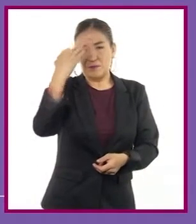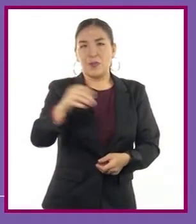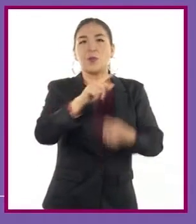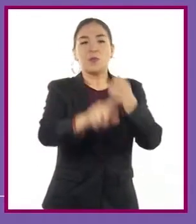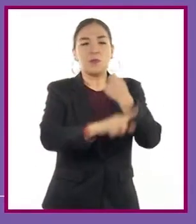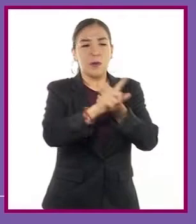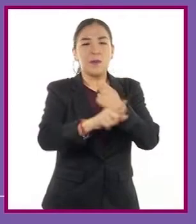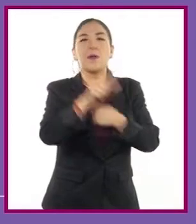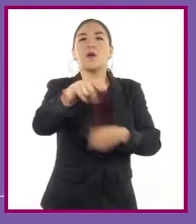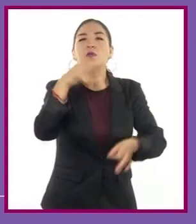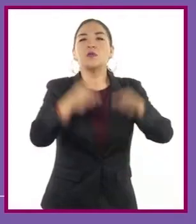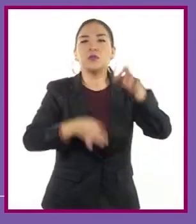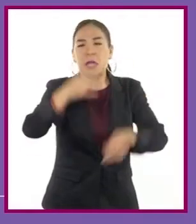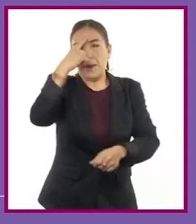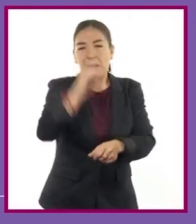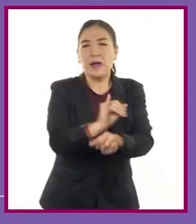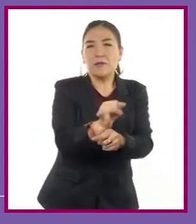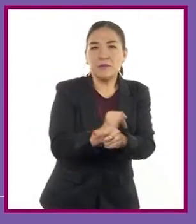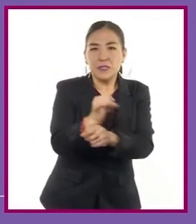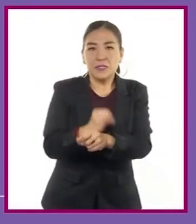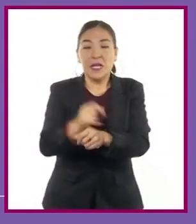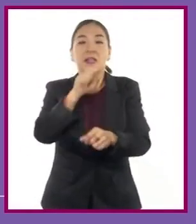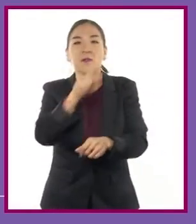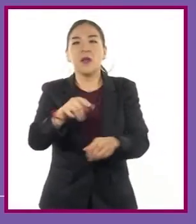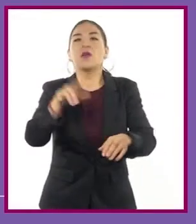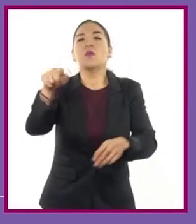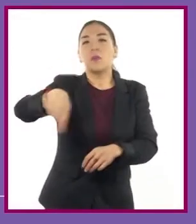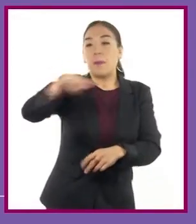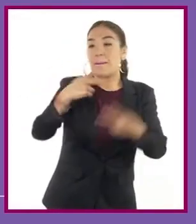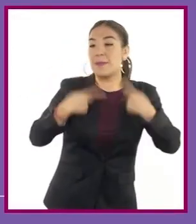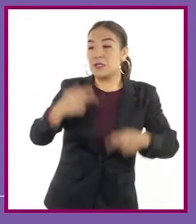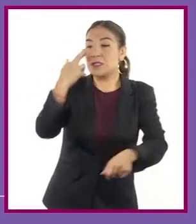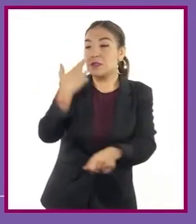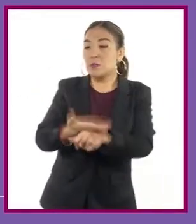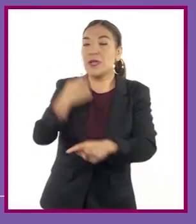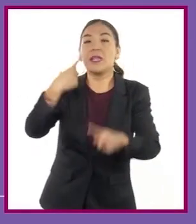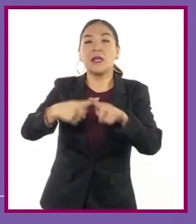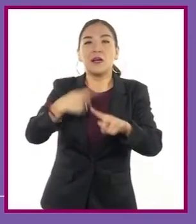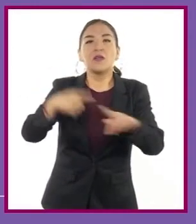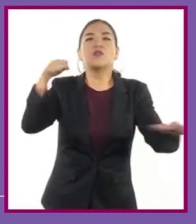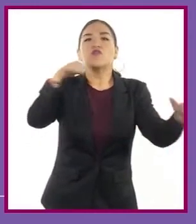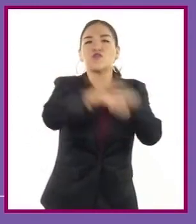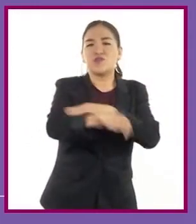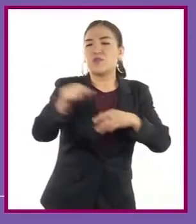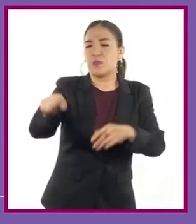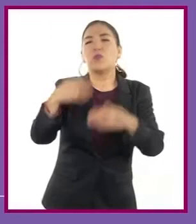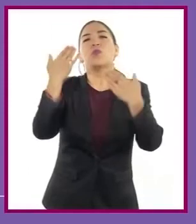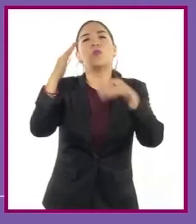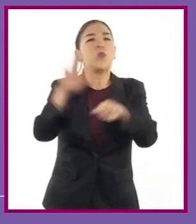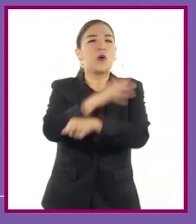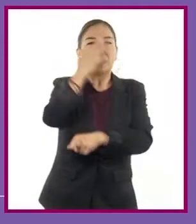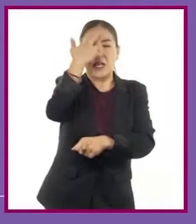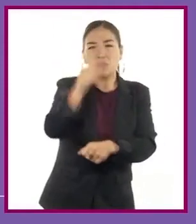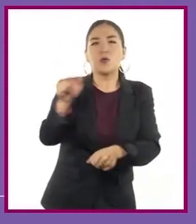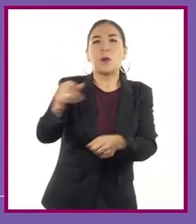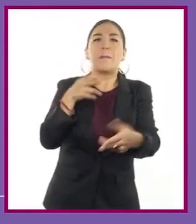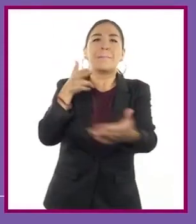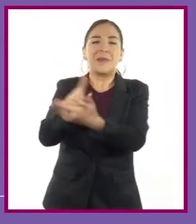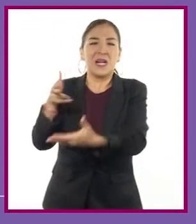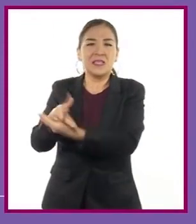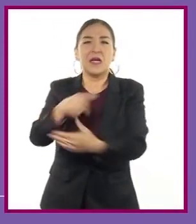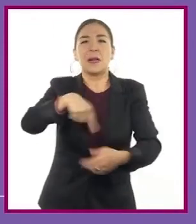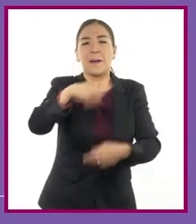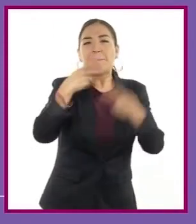dedica a investigar y, en su caso, enjuiciar a personas responsables de crímenes contra la humanidad, la Corte Penal